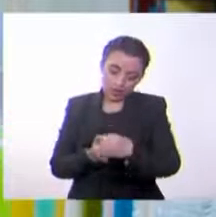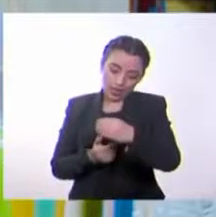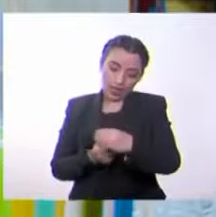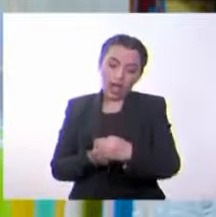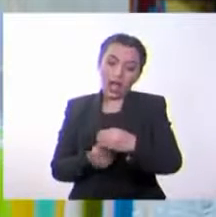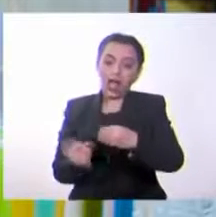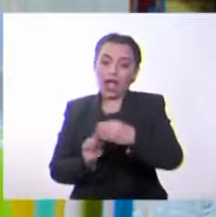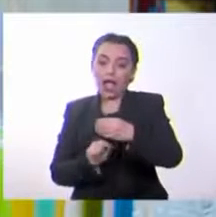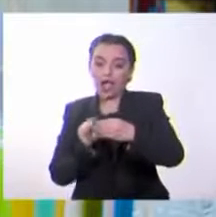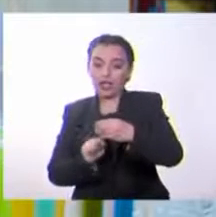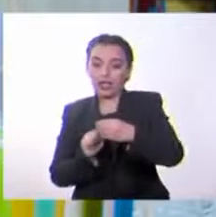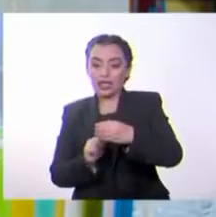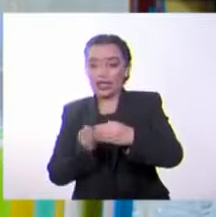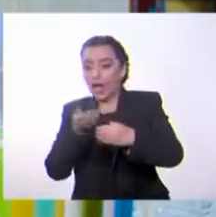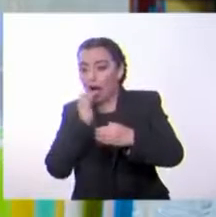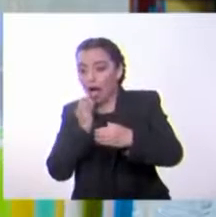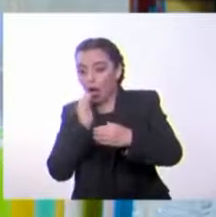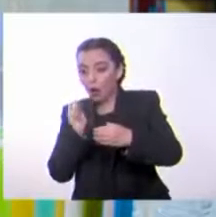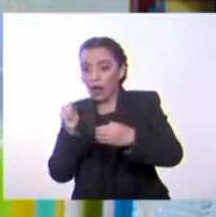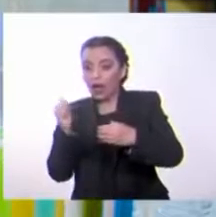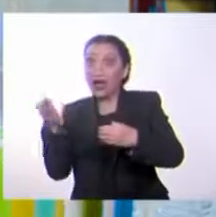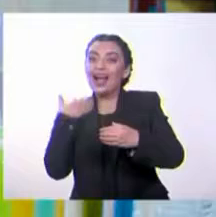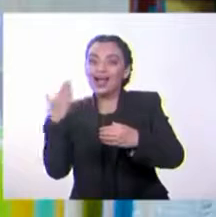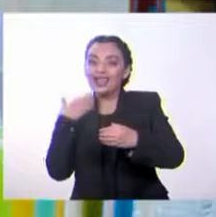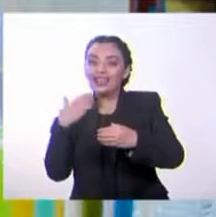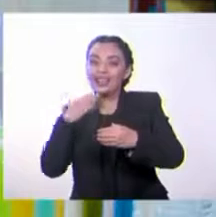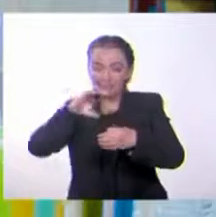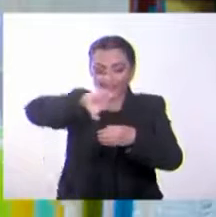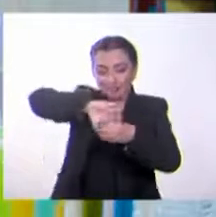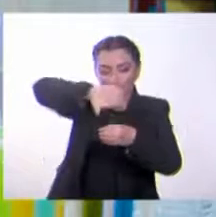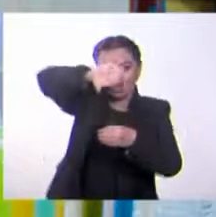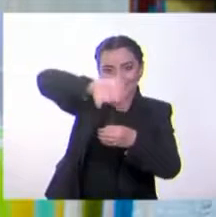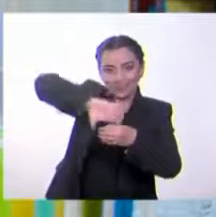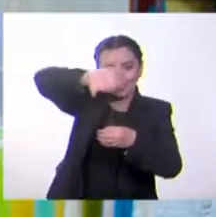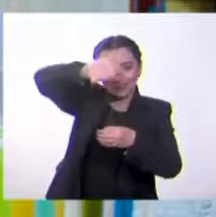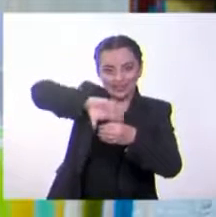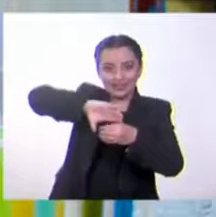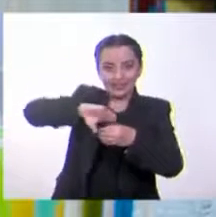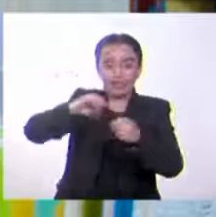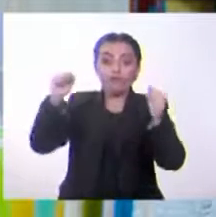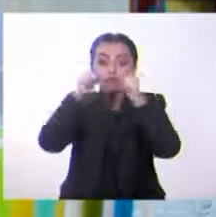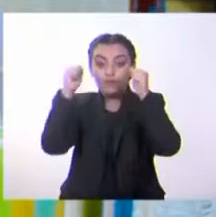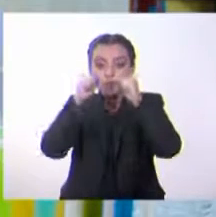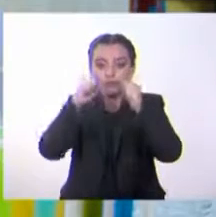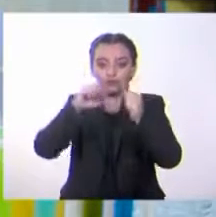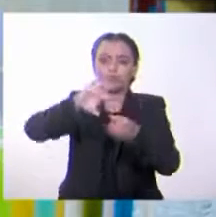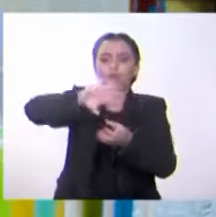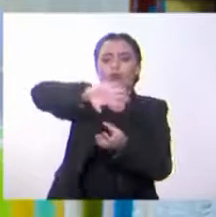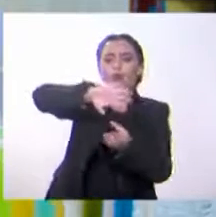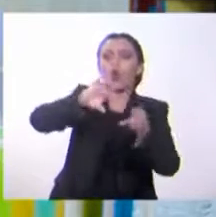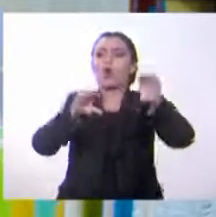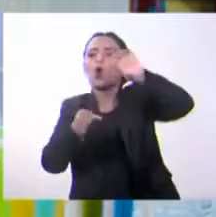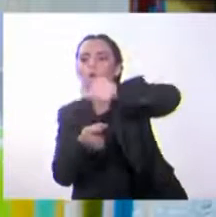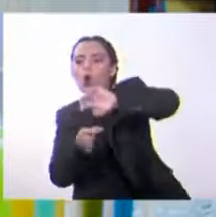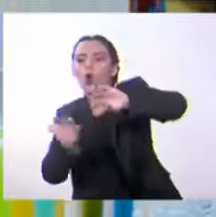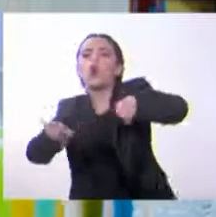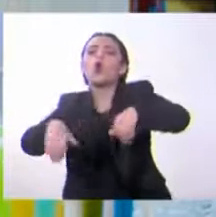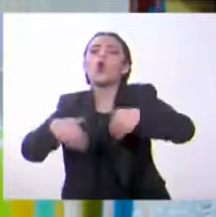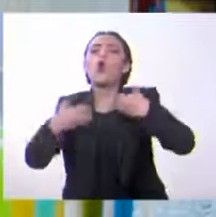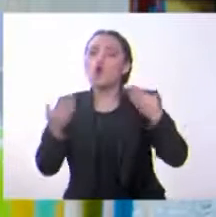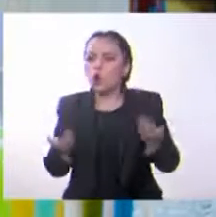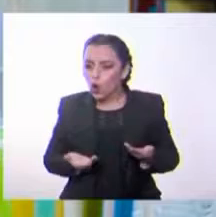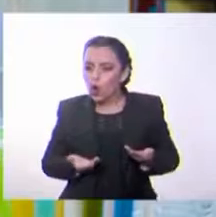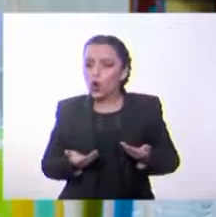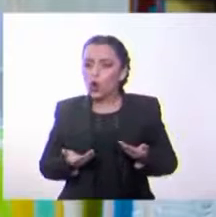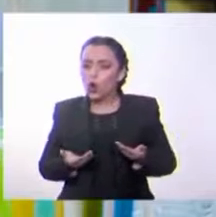arriba. ¿Qué hubiera ocurrido si lo hacíamos al revés? ¿Ocurrirá lo mismo? ¿Ocurrirá